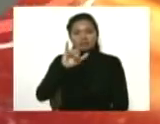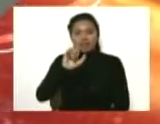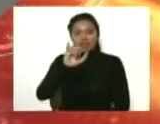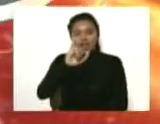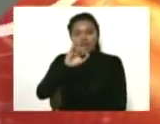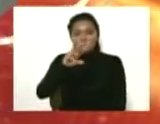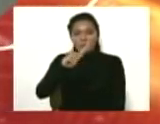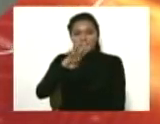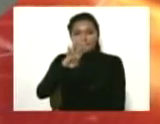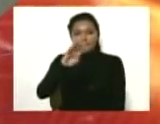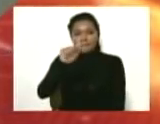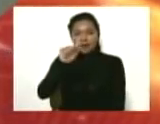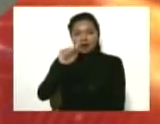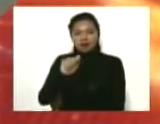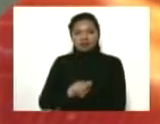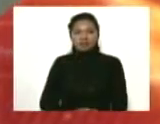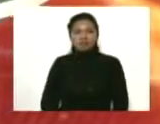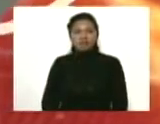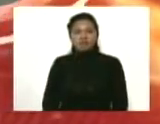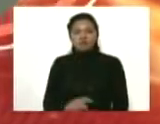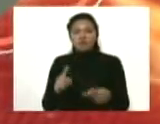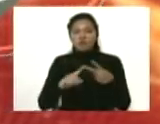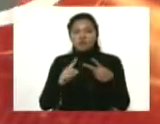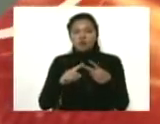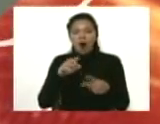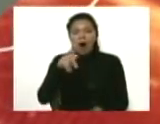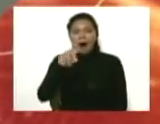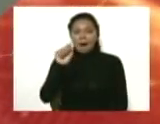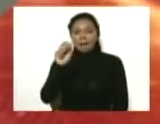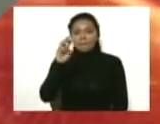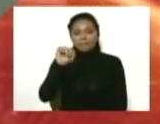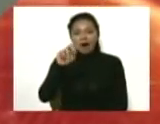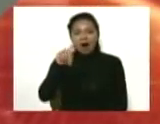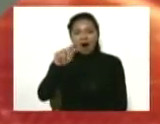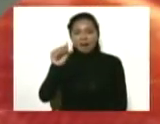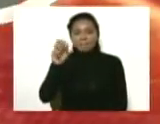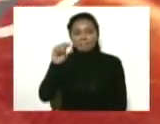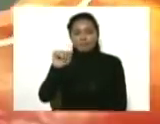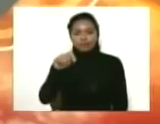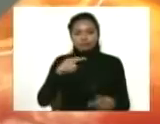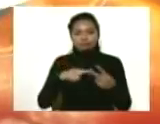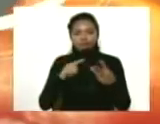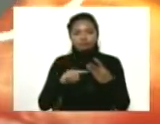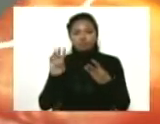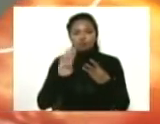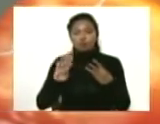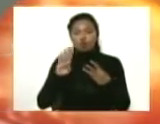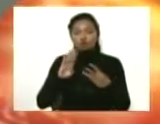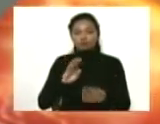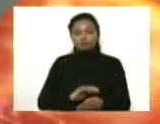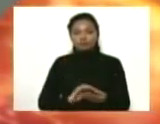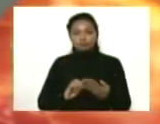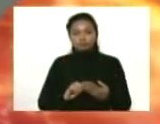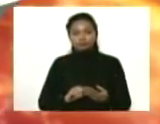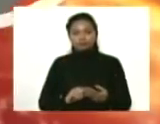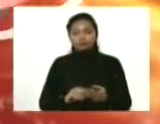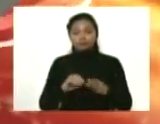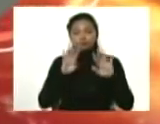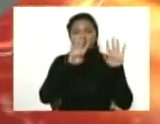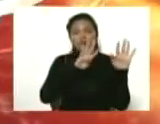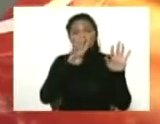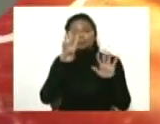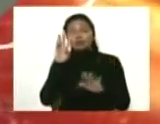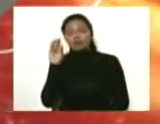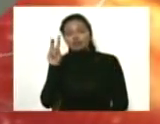eje panamericano, una segunda en Pampán y una tercera en Boconó. También contamos con 92 APDI,